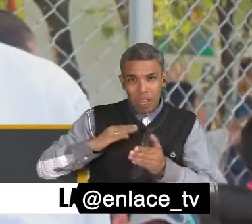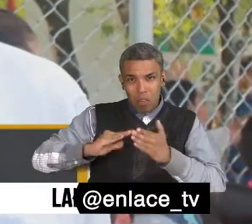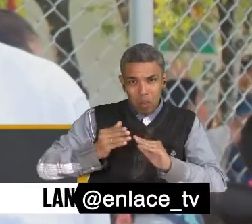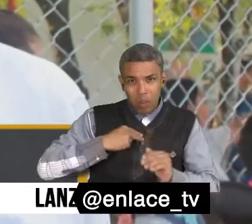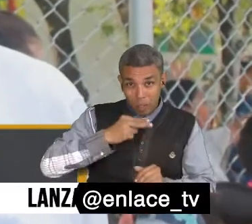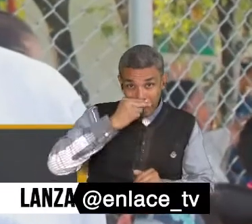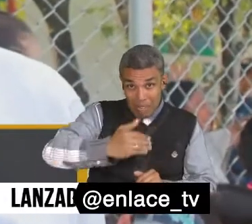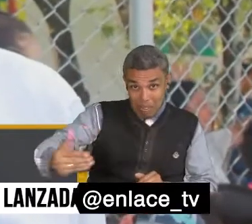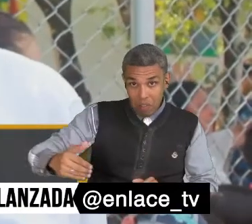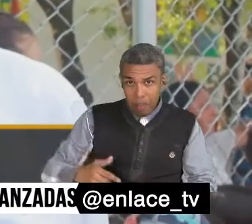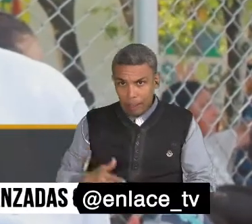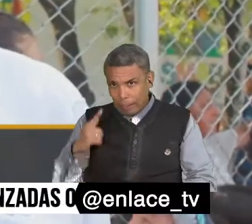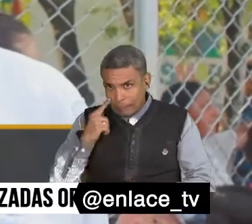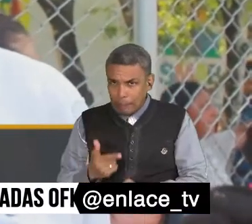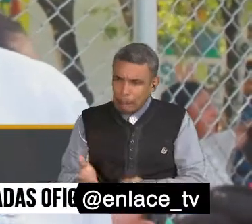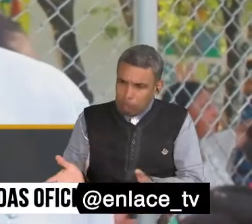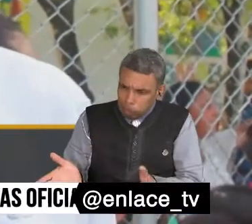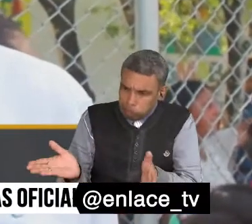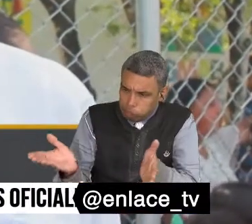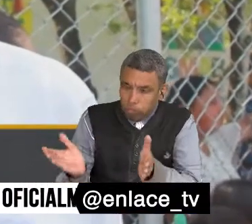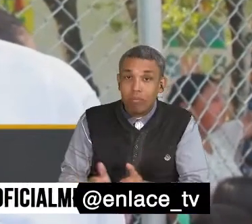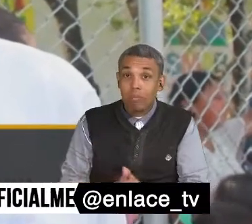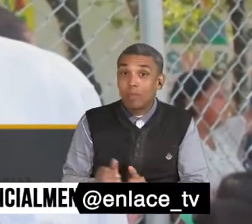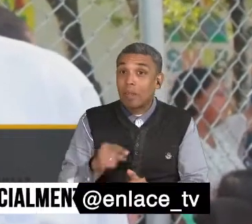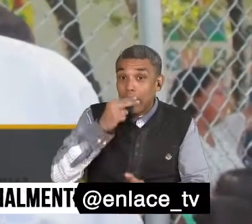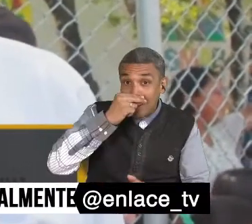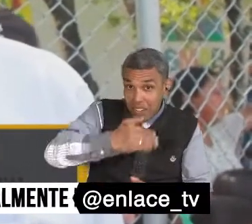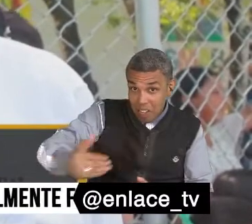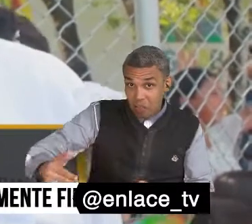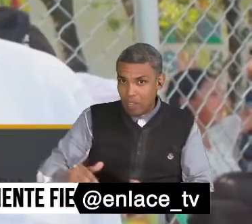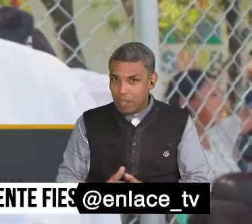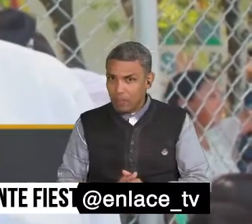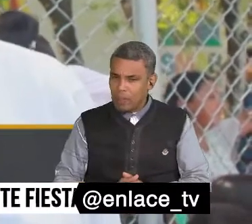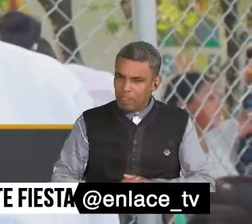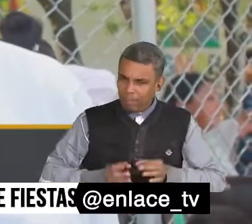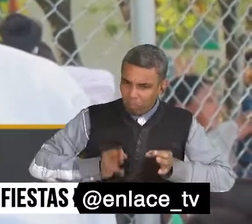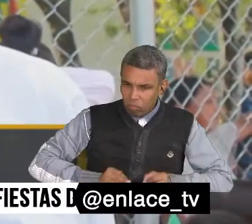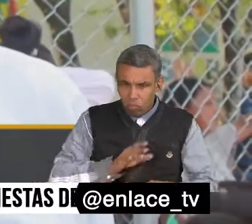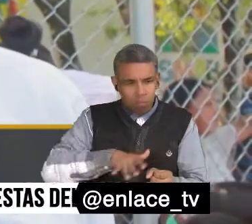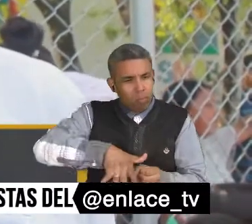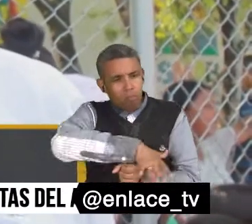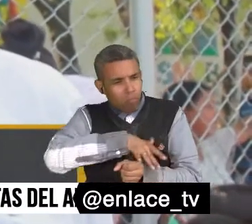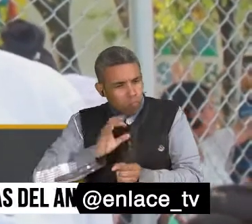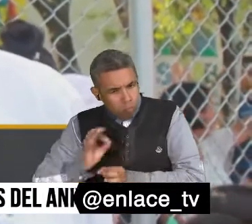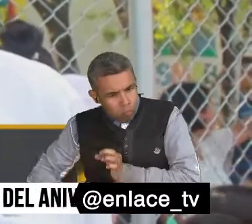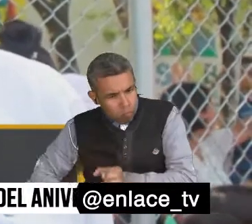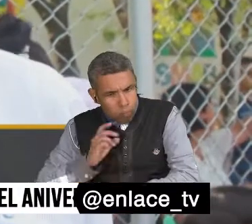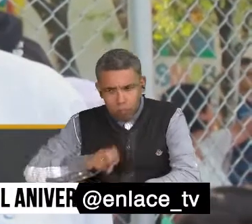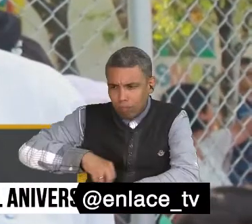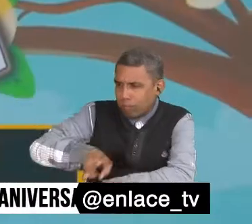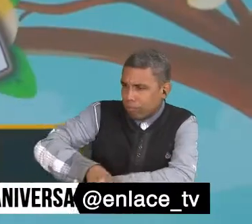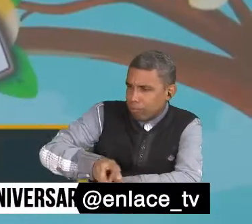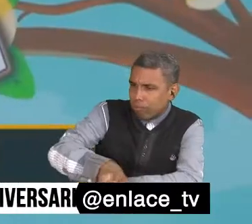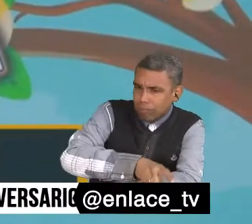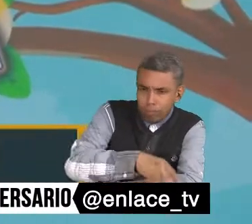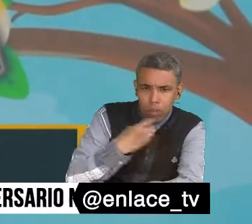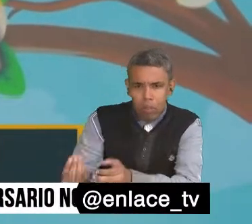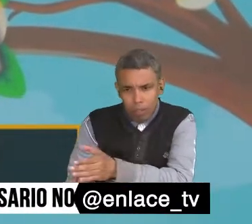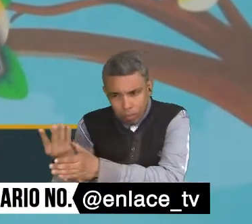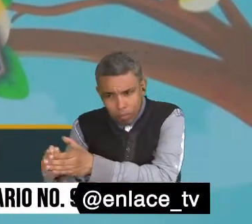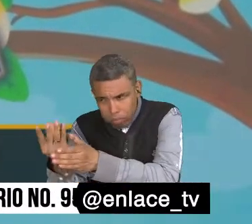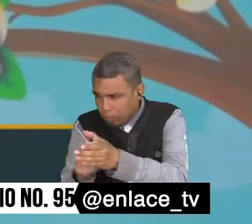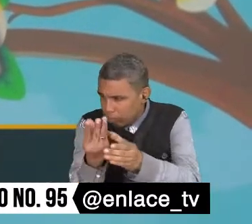los adultos para hacer bien las cosas y que la naturaleza no nos cobre caro lo que nosotros le hagamos. Esa